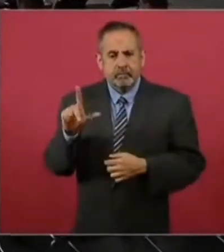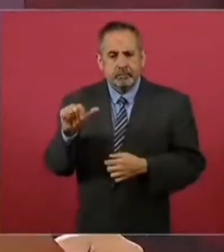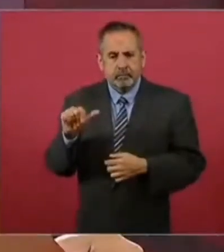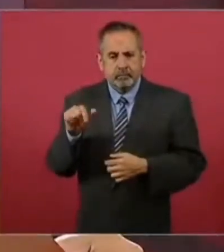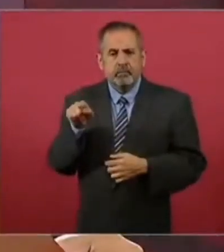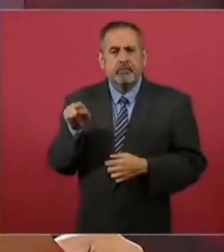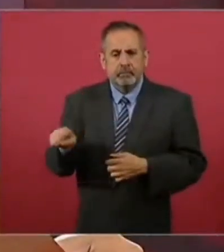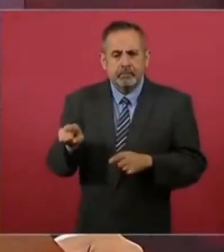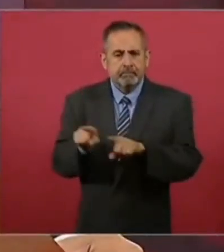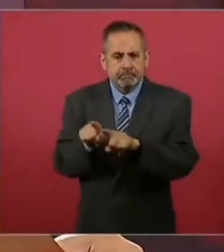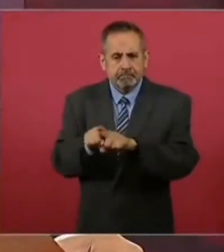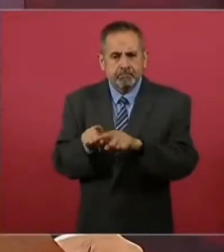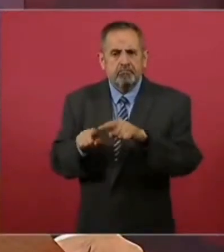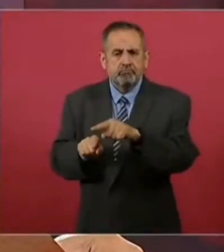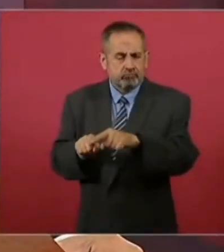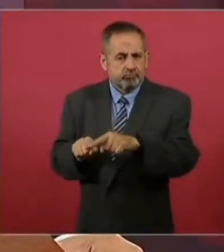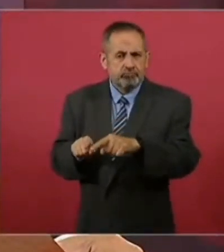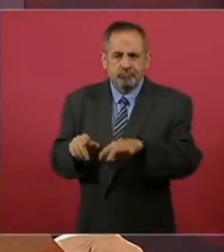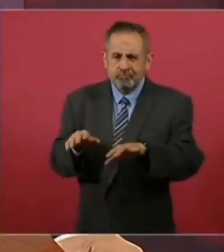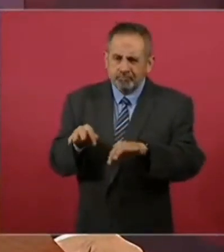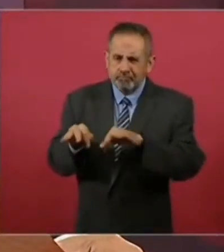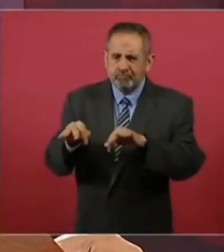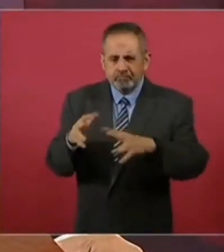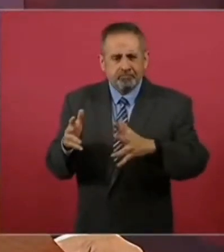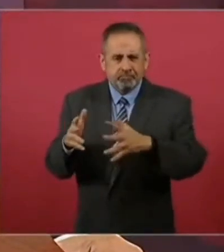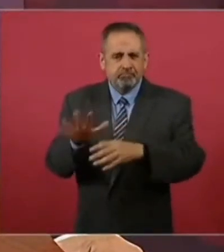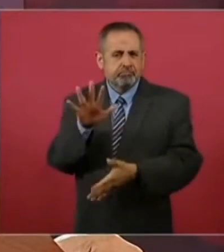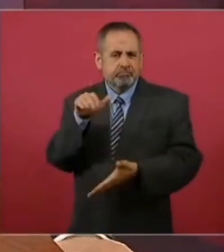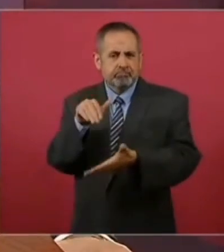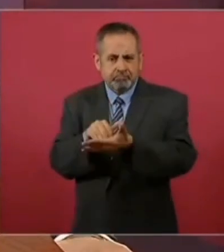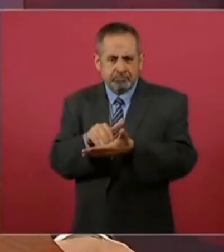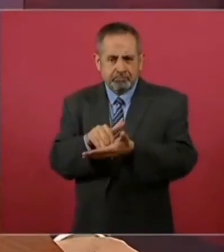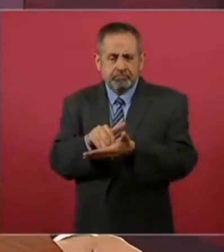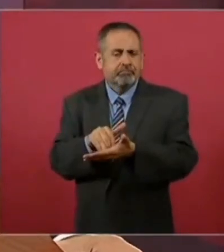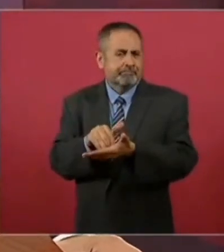de estar laborando también como 5 mil.